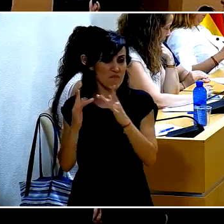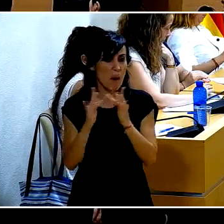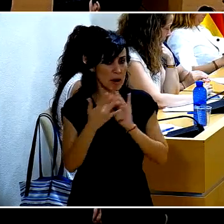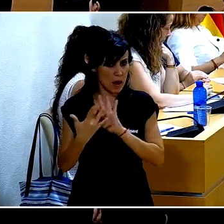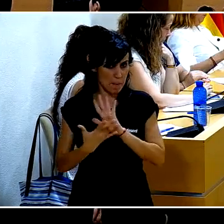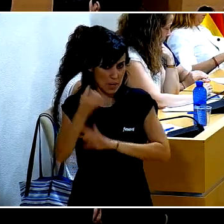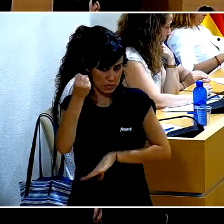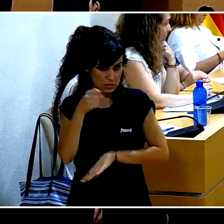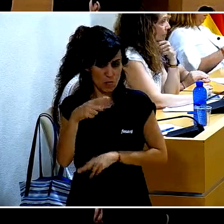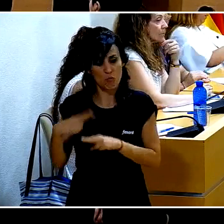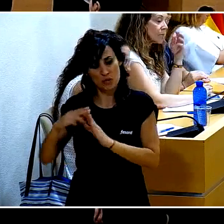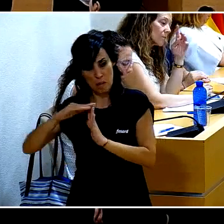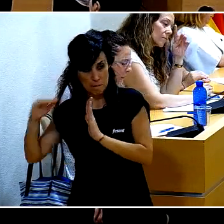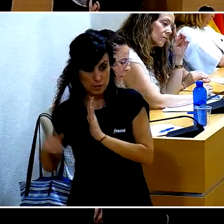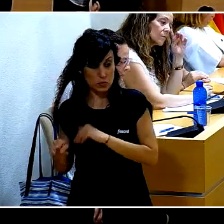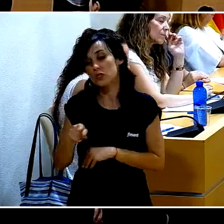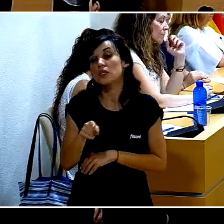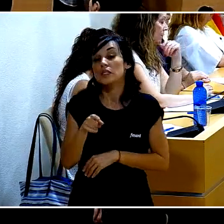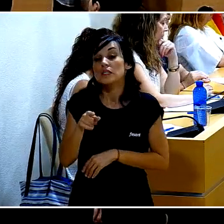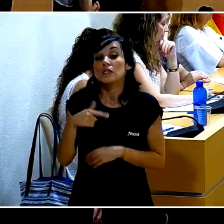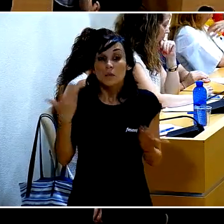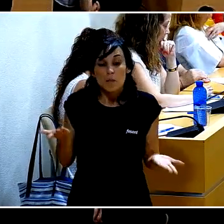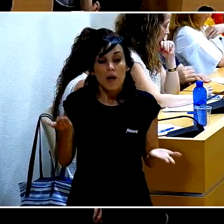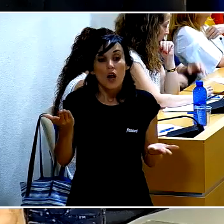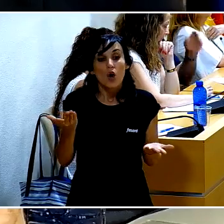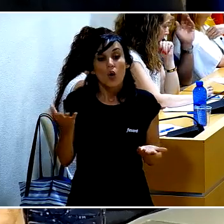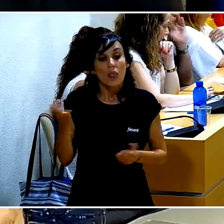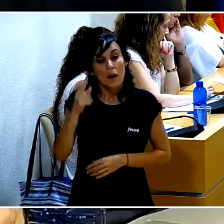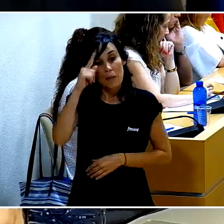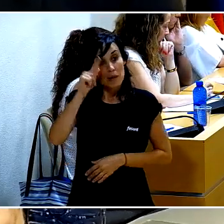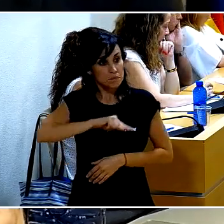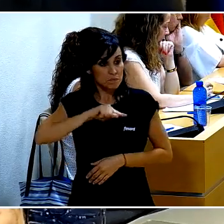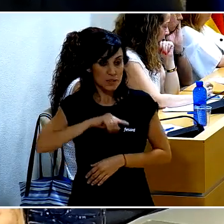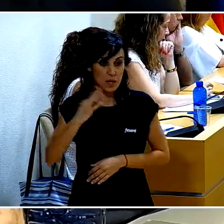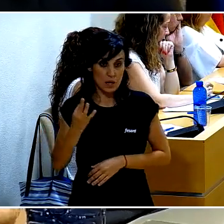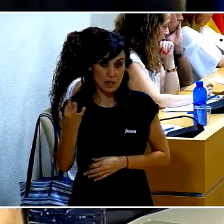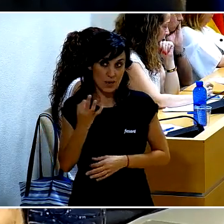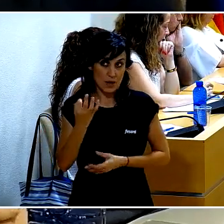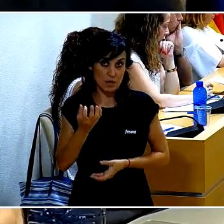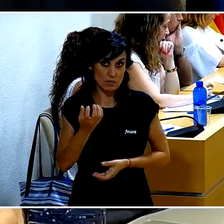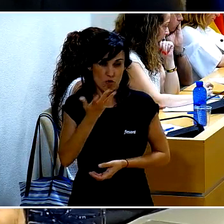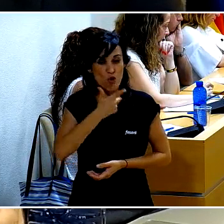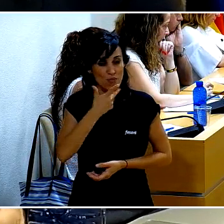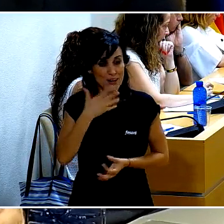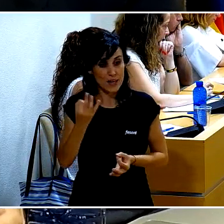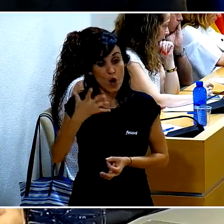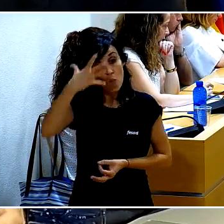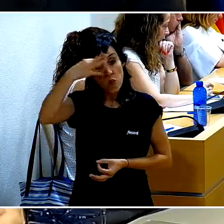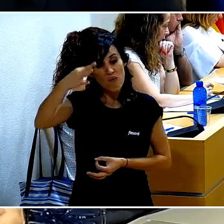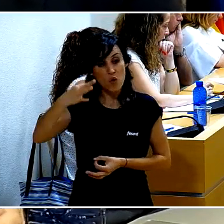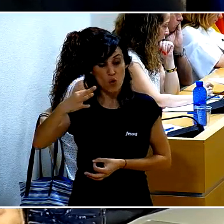política. Pero evidentemente tenemos que ser conscientes y conocedores que el pueblo saharaui está